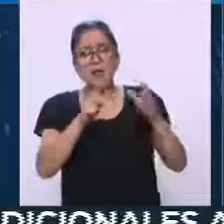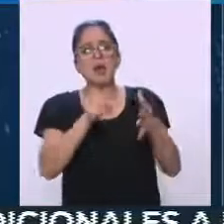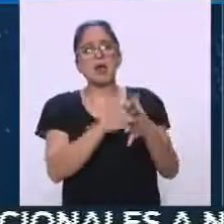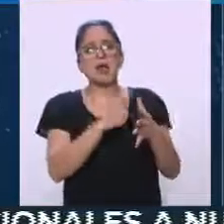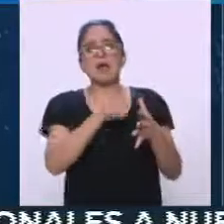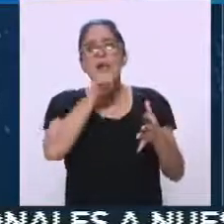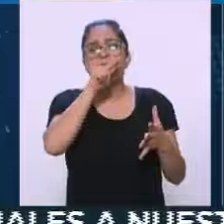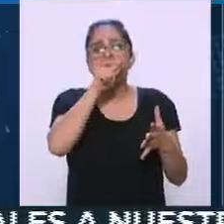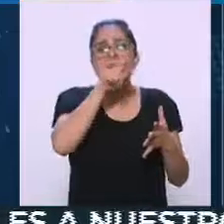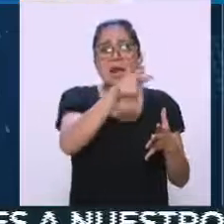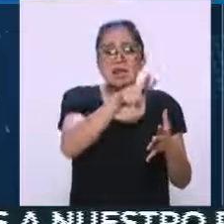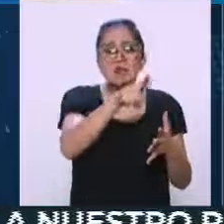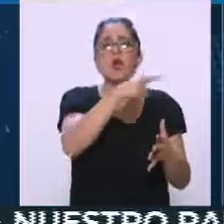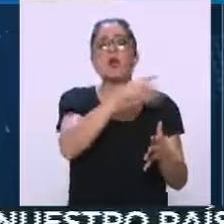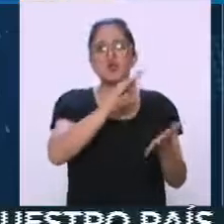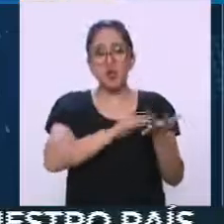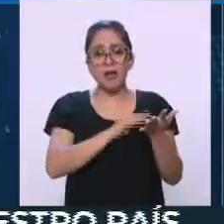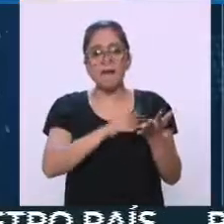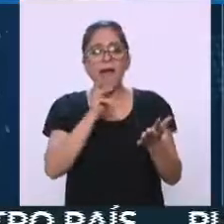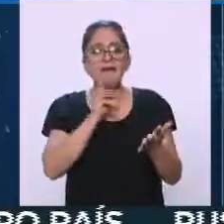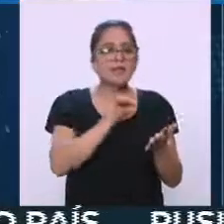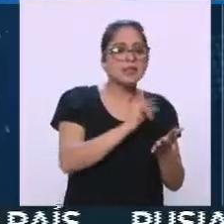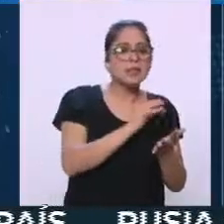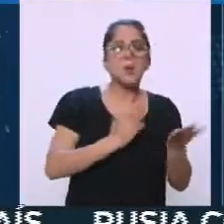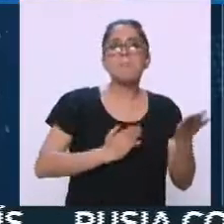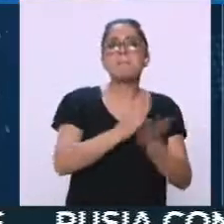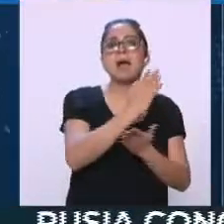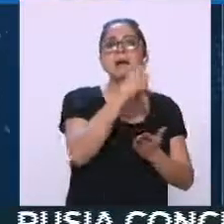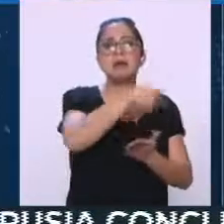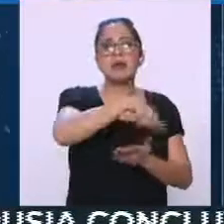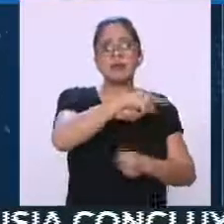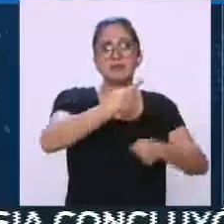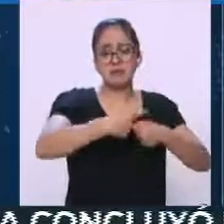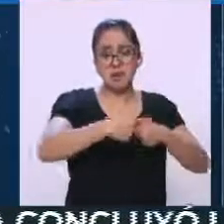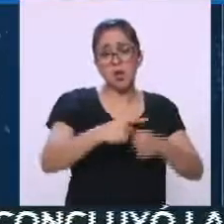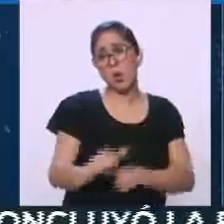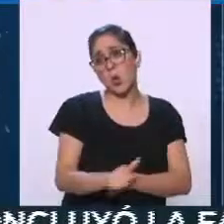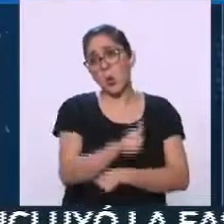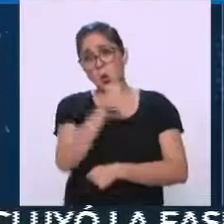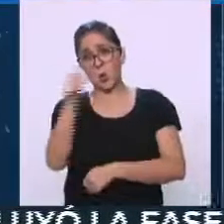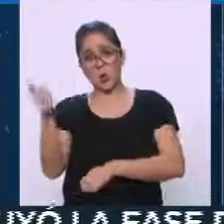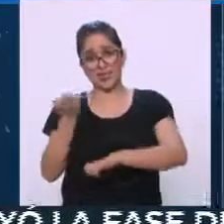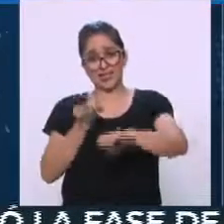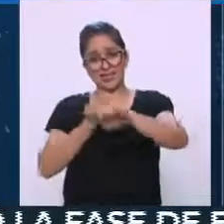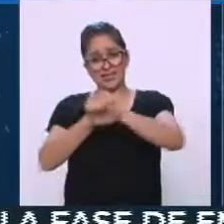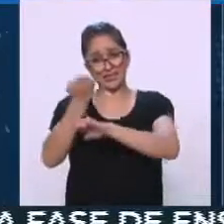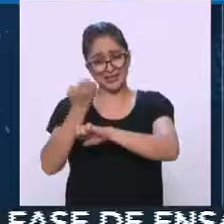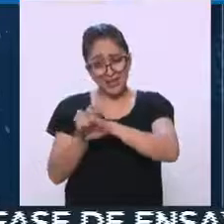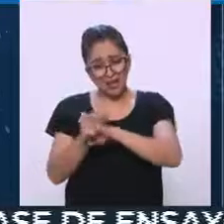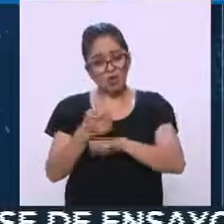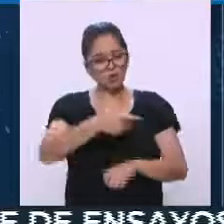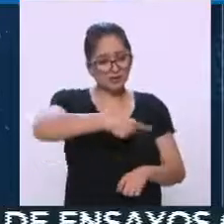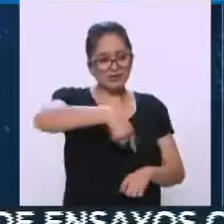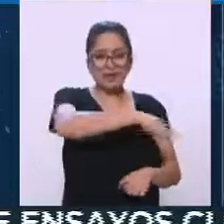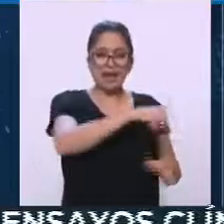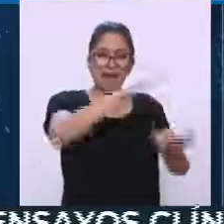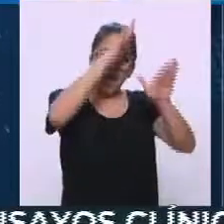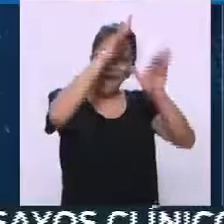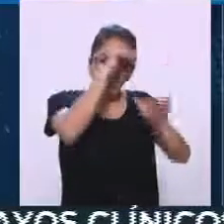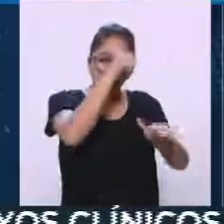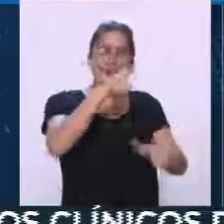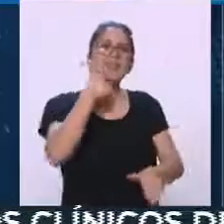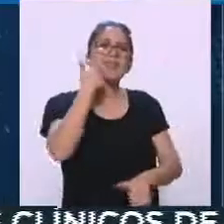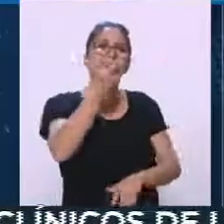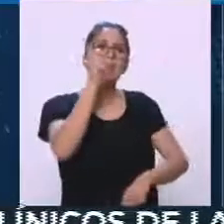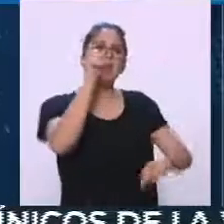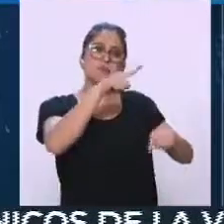que pasa de panzazo. Sin embargo, por otro lado, tienes entidades federativas que firmaron este acuerdo en